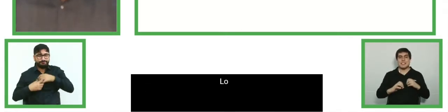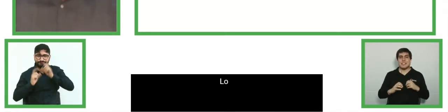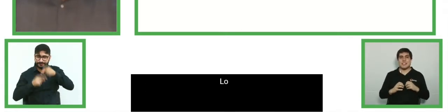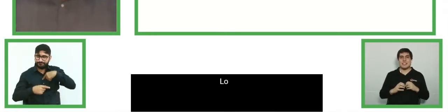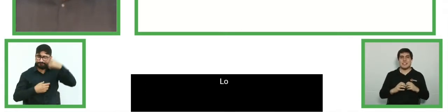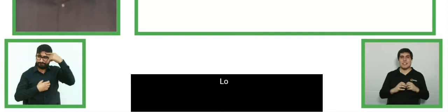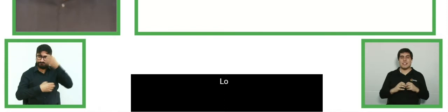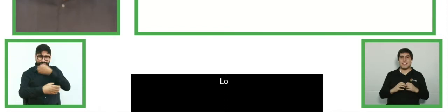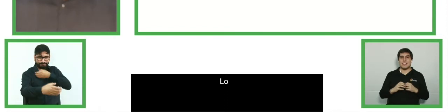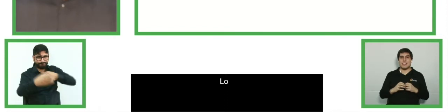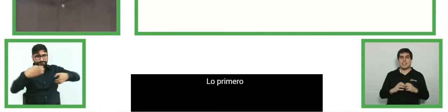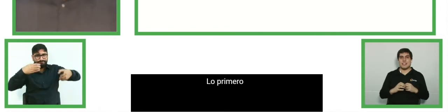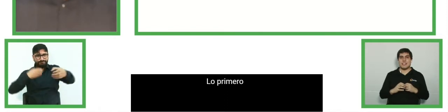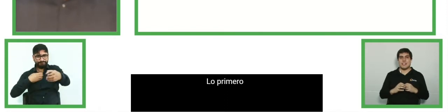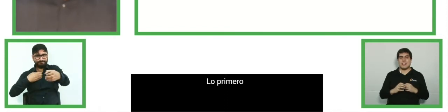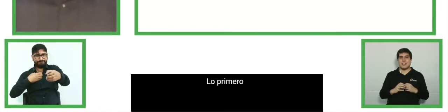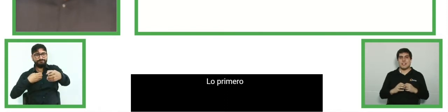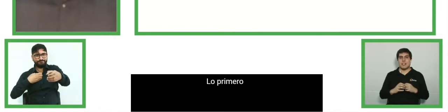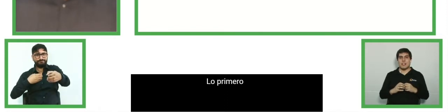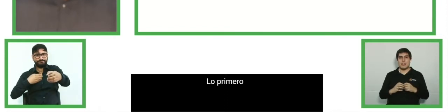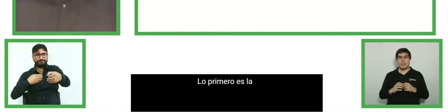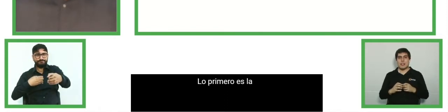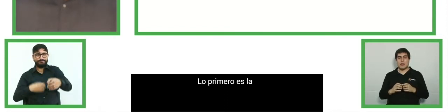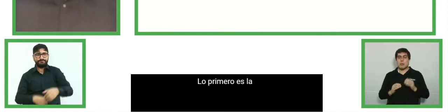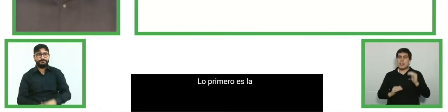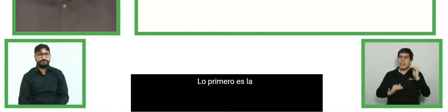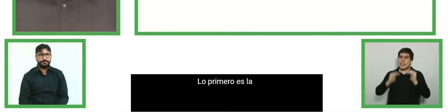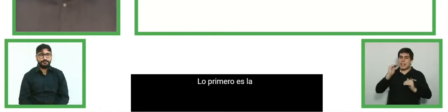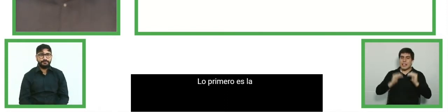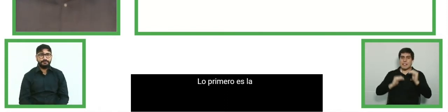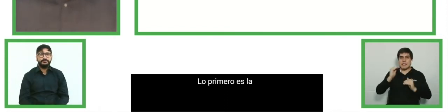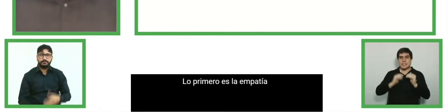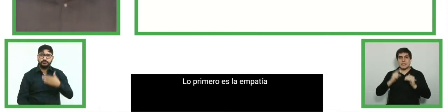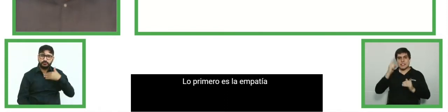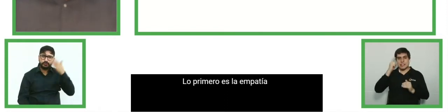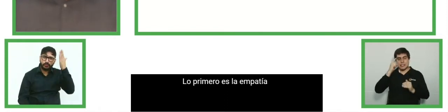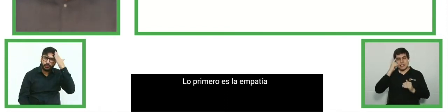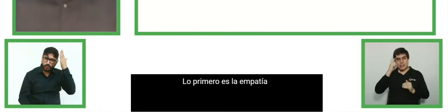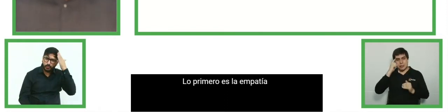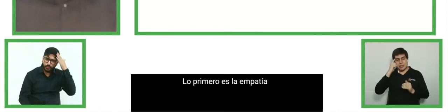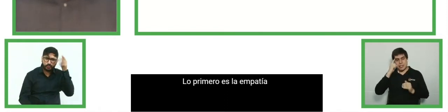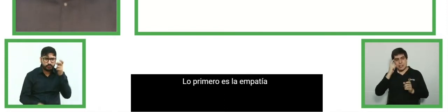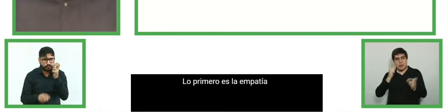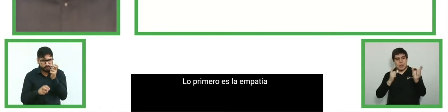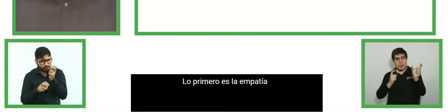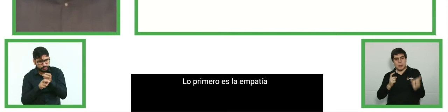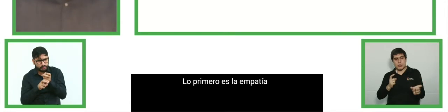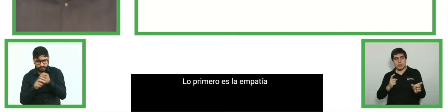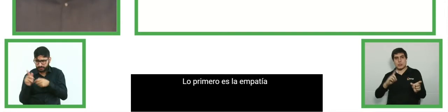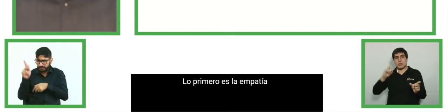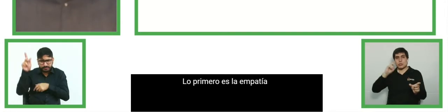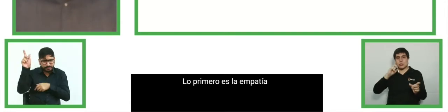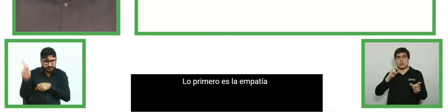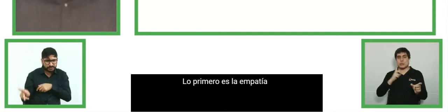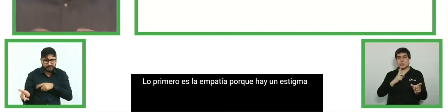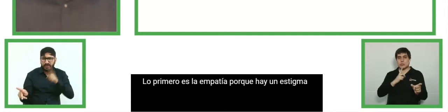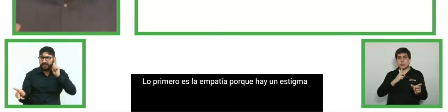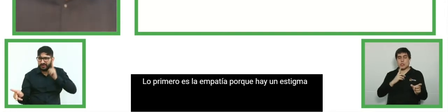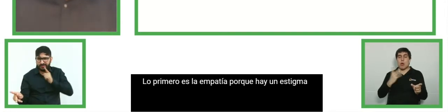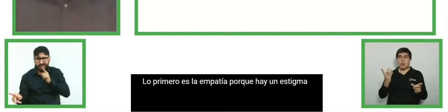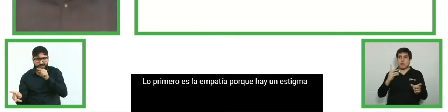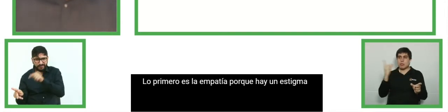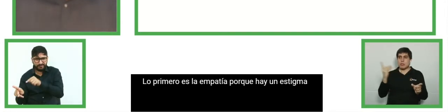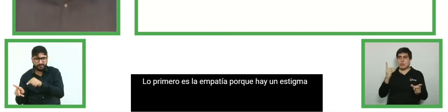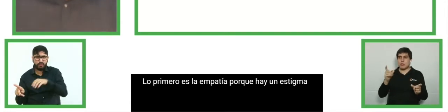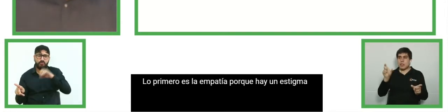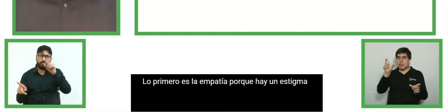Entendemos que empatía es porque hay un estigma muy grande en Nicaragua con un niño que tiene discapacidad. Para los padres